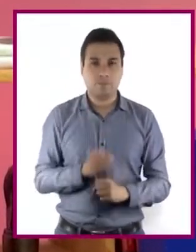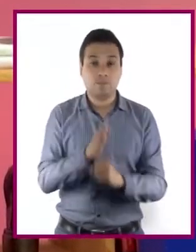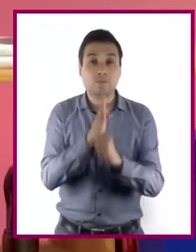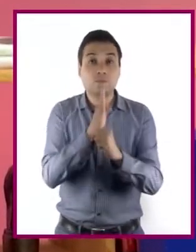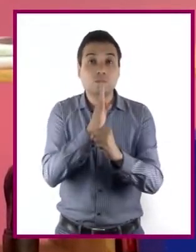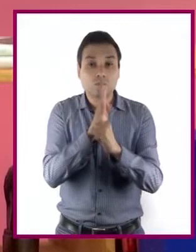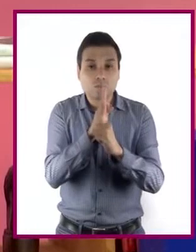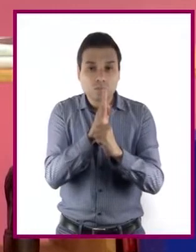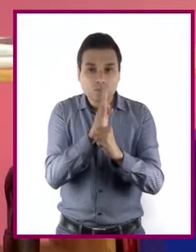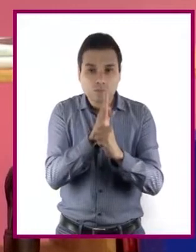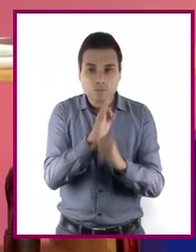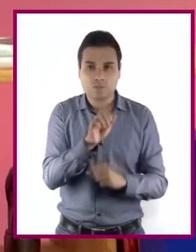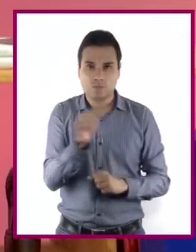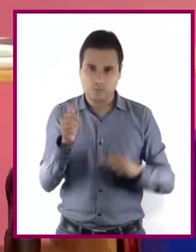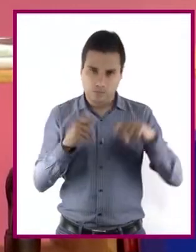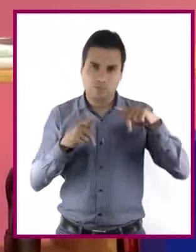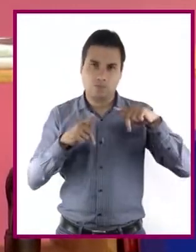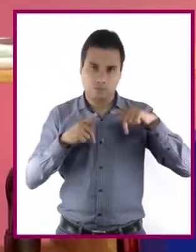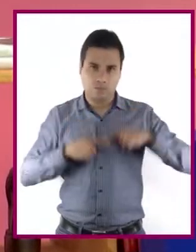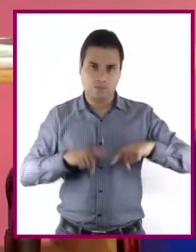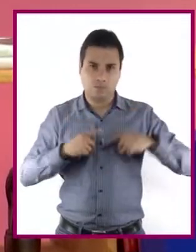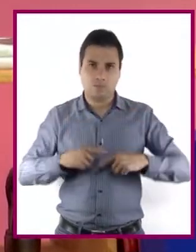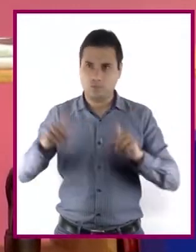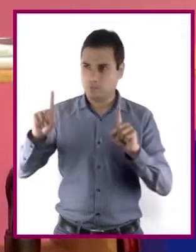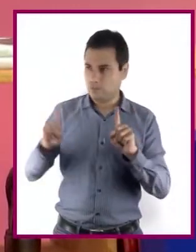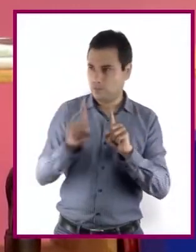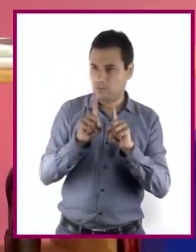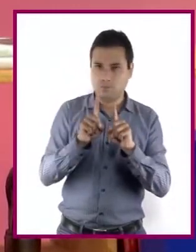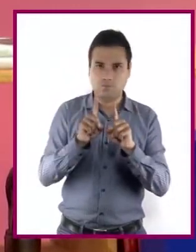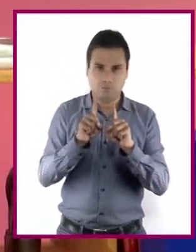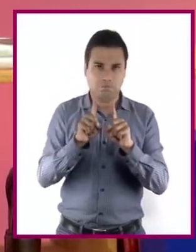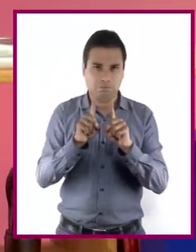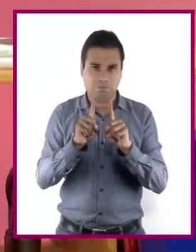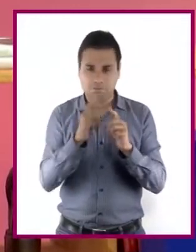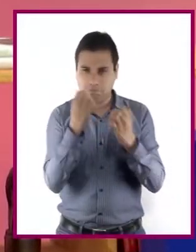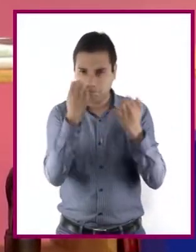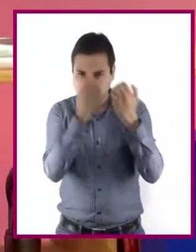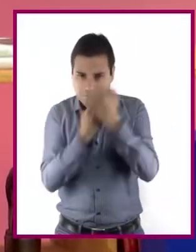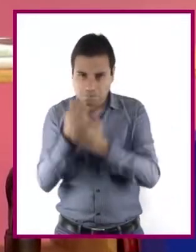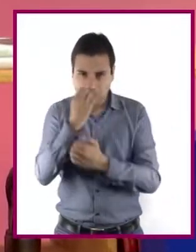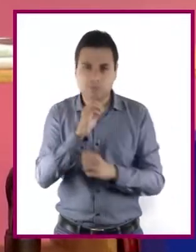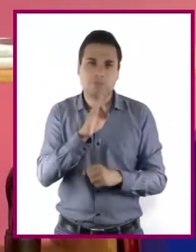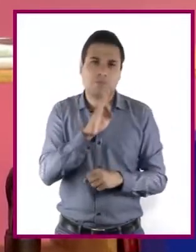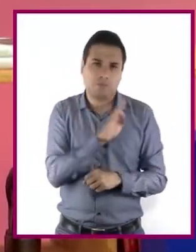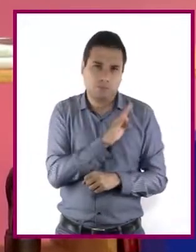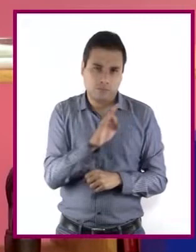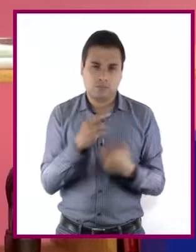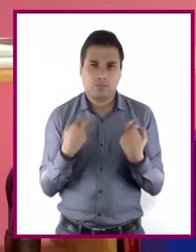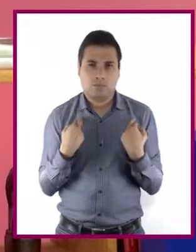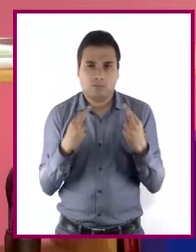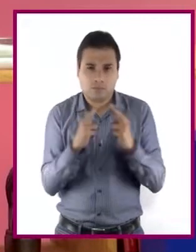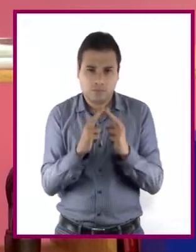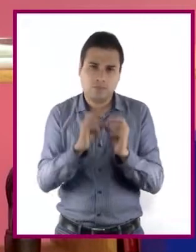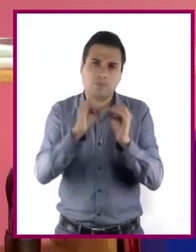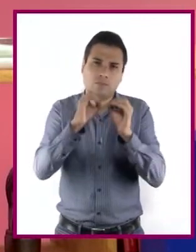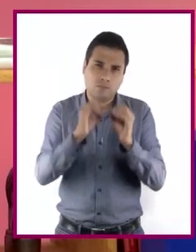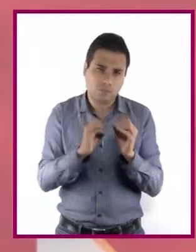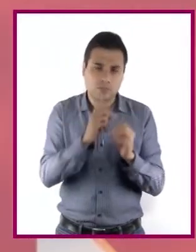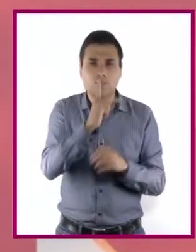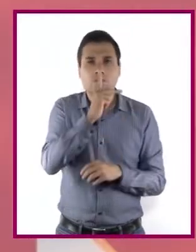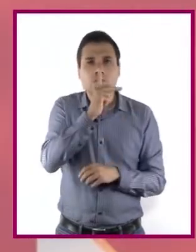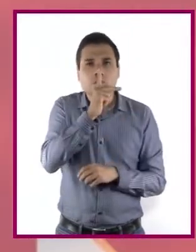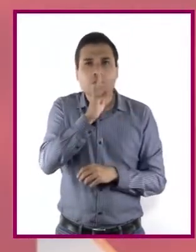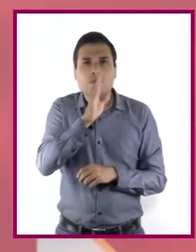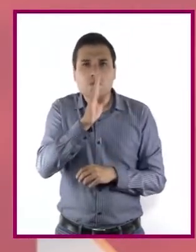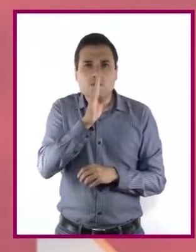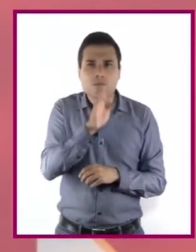es como llamamos a la evaluación que llevan a cabo agentes como el profesor, pero también padres de familia y otras personas a quienes se